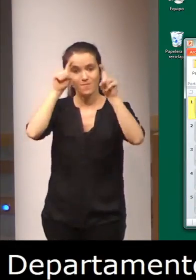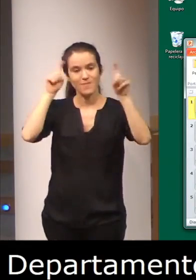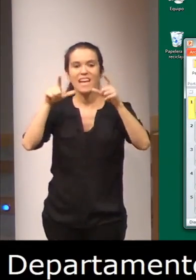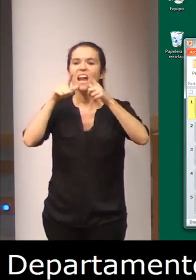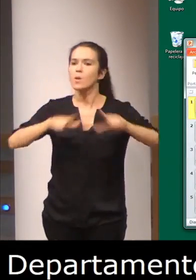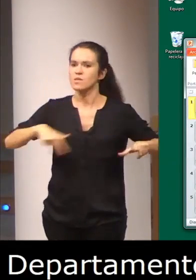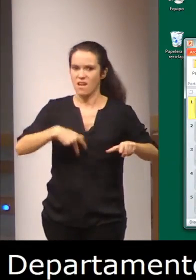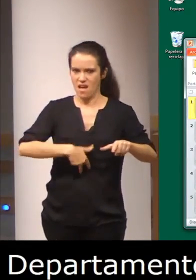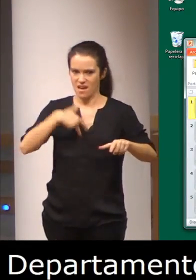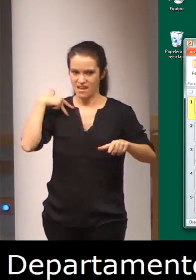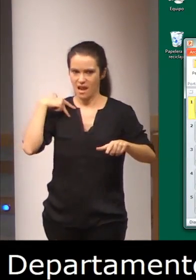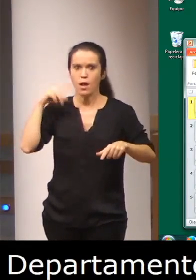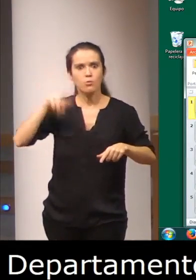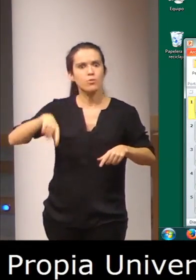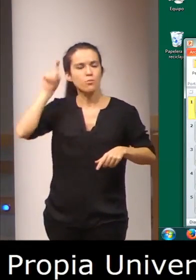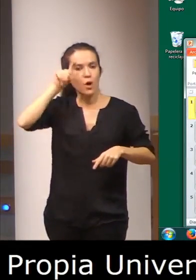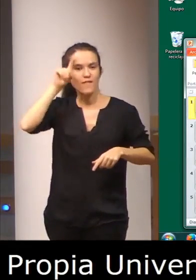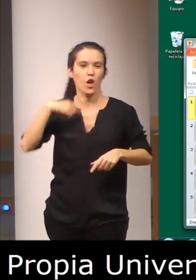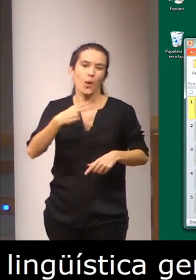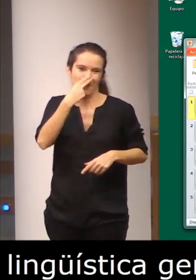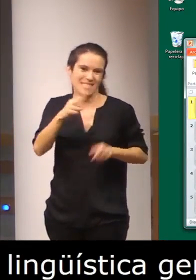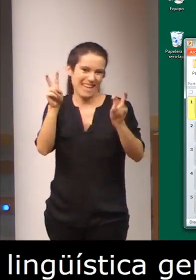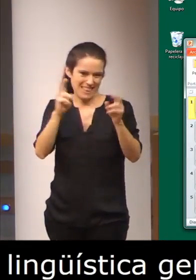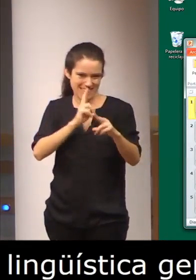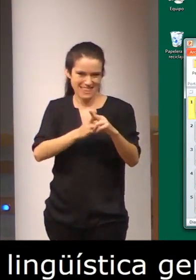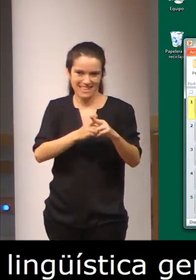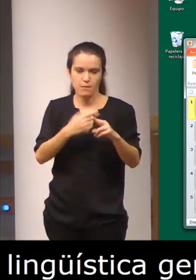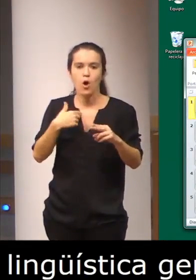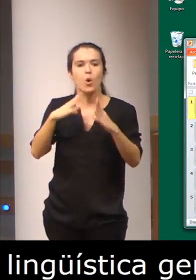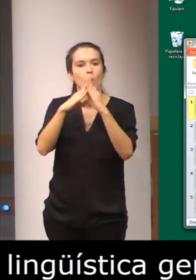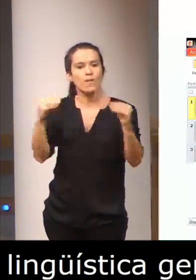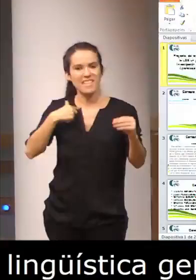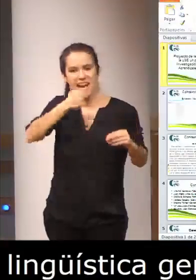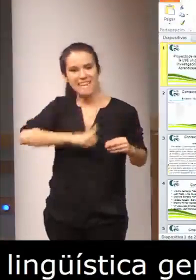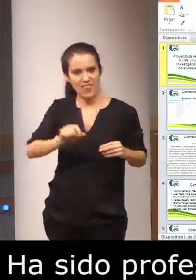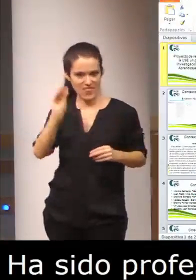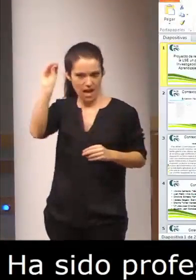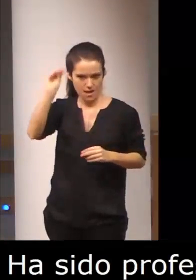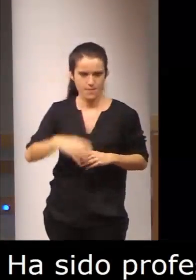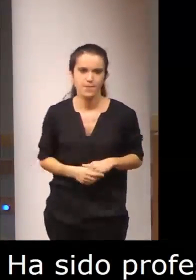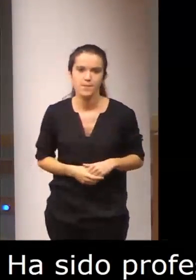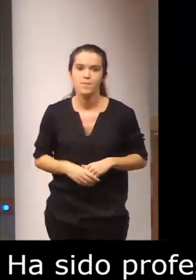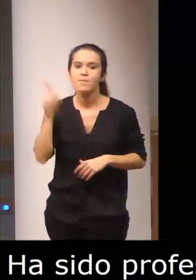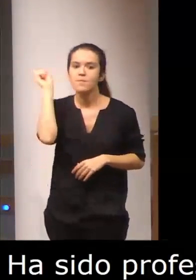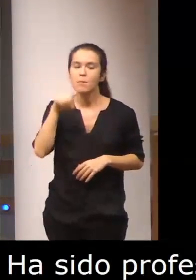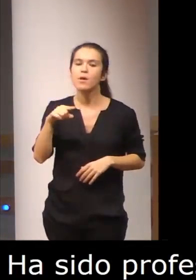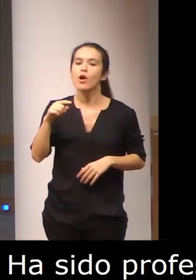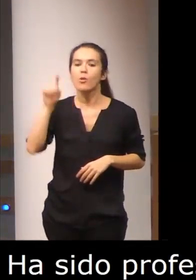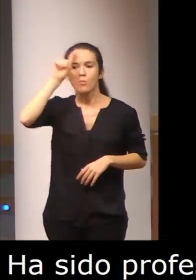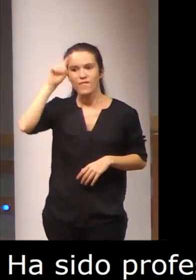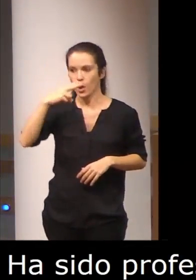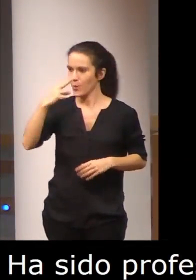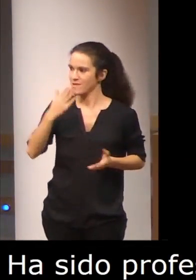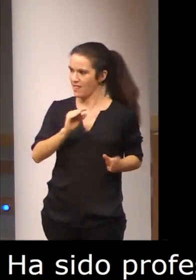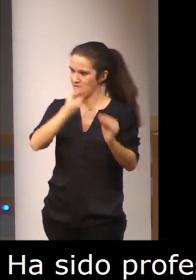General. Ha sido profesor visitante en la Universidad de Islandia, ha sido también profesor visitante en